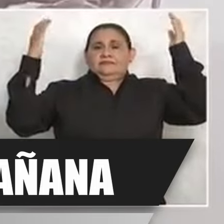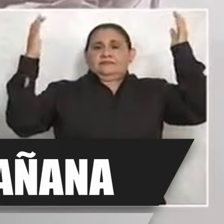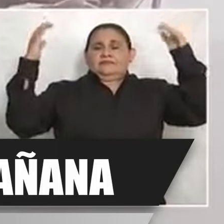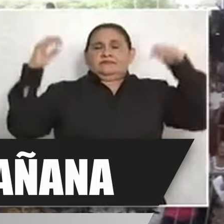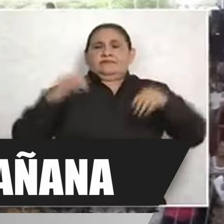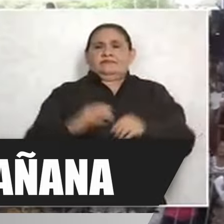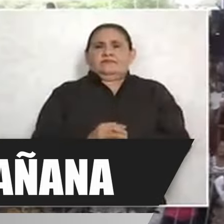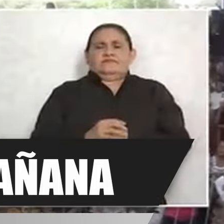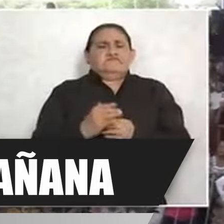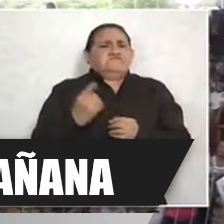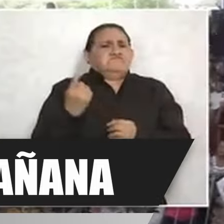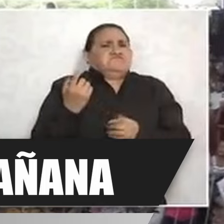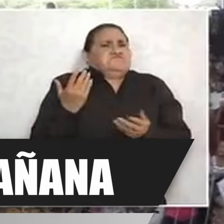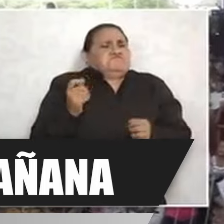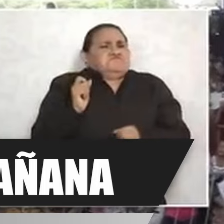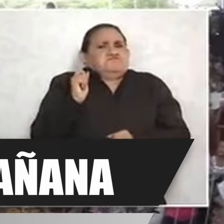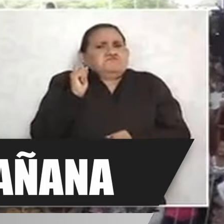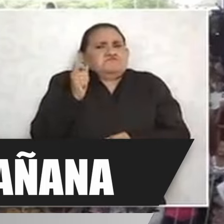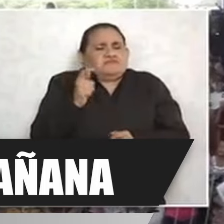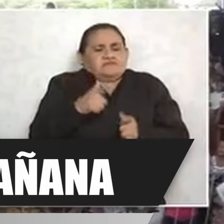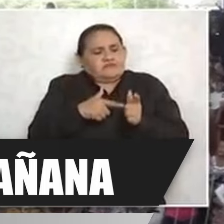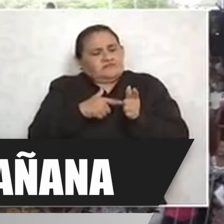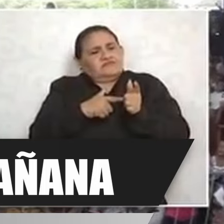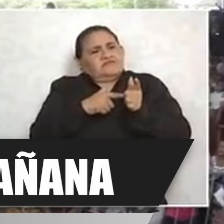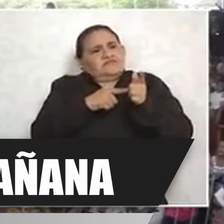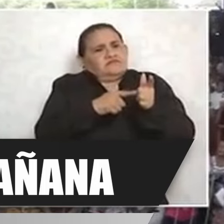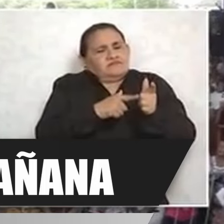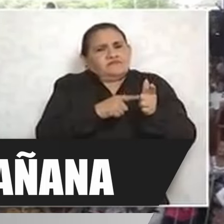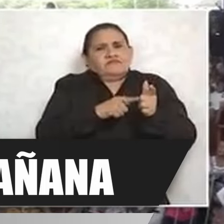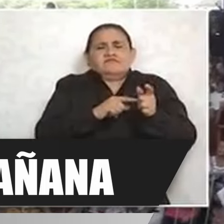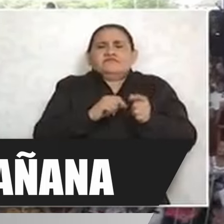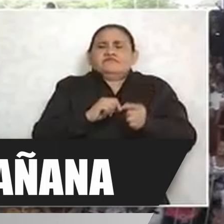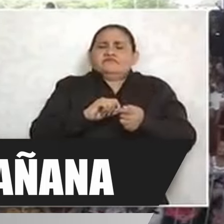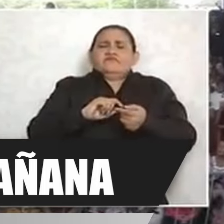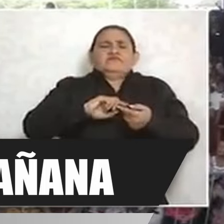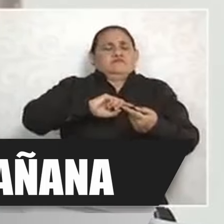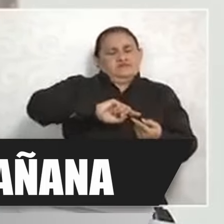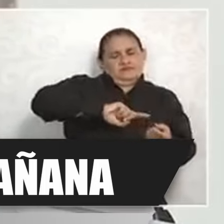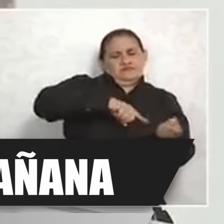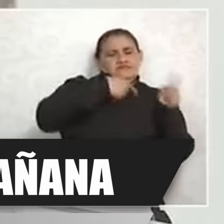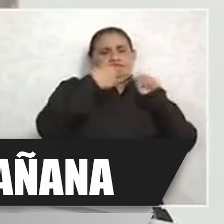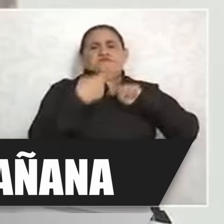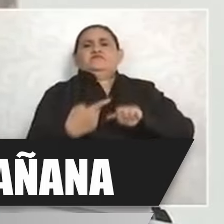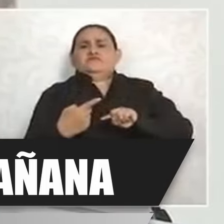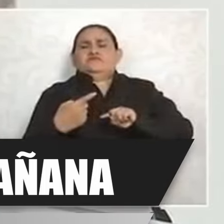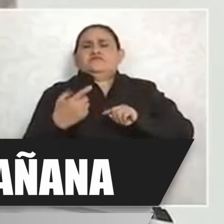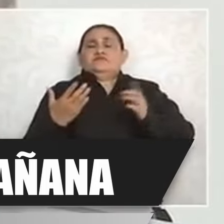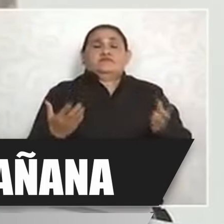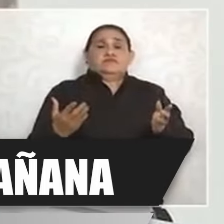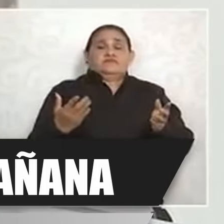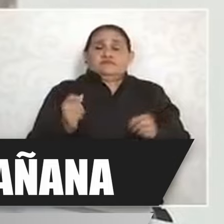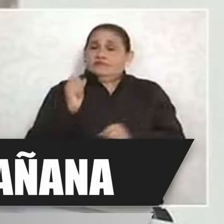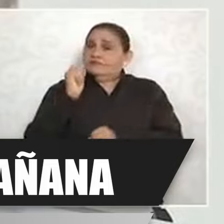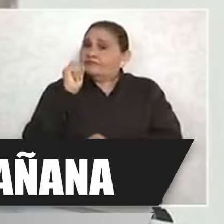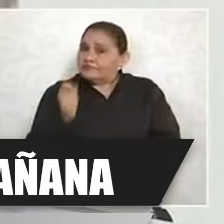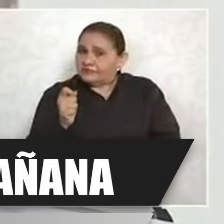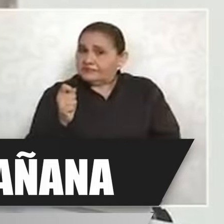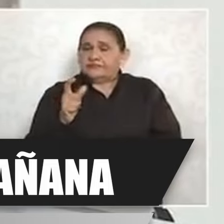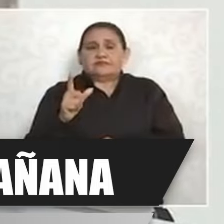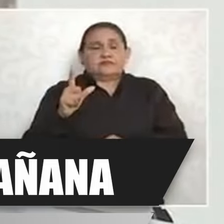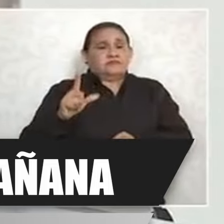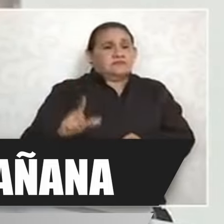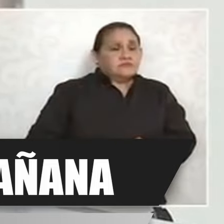¿Qué quiere decir continuar con la transformación, seguir con la transformación? Quiere decir que vamos a gobernar